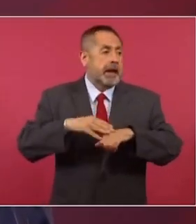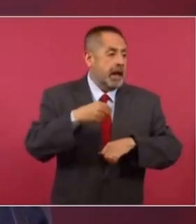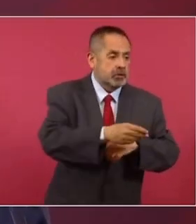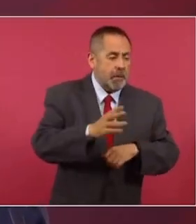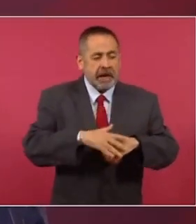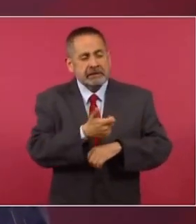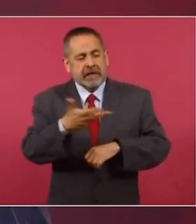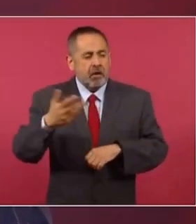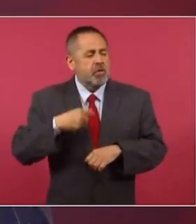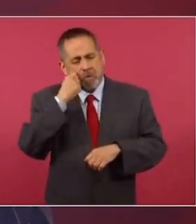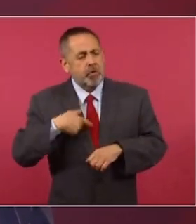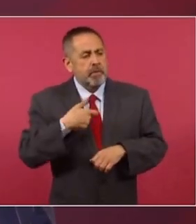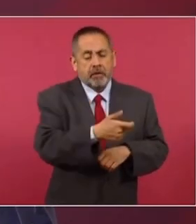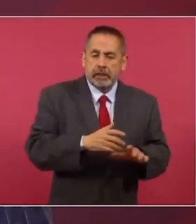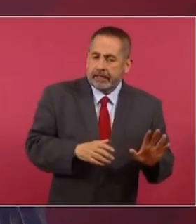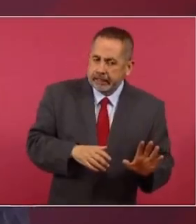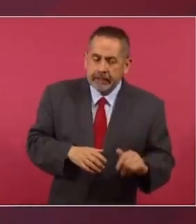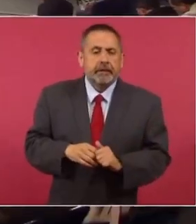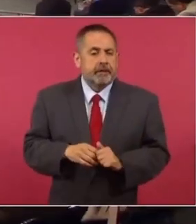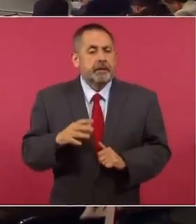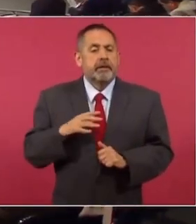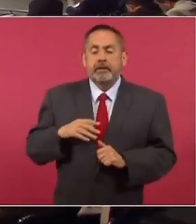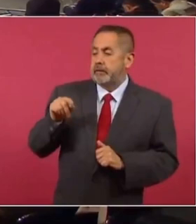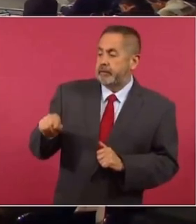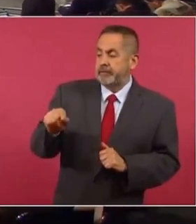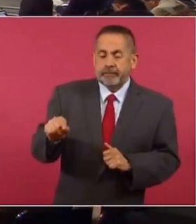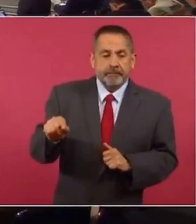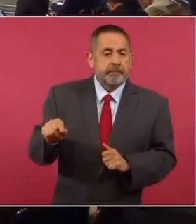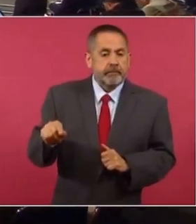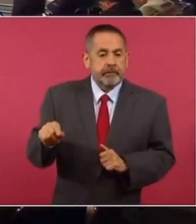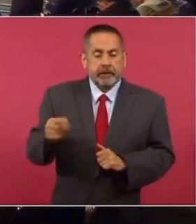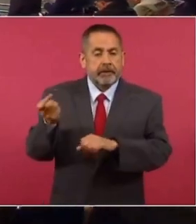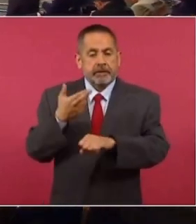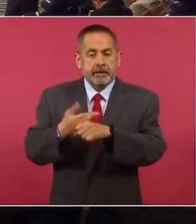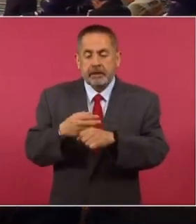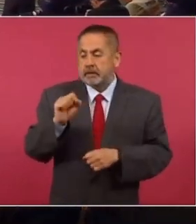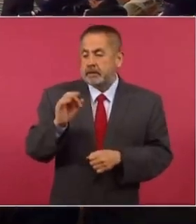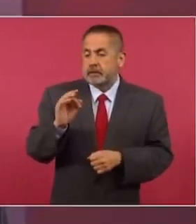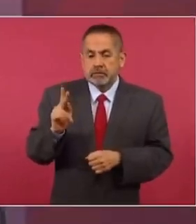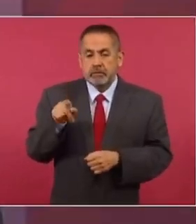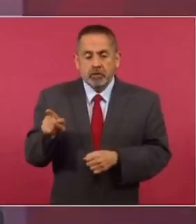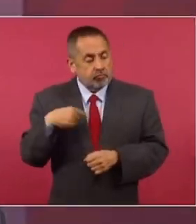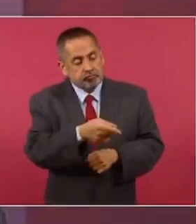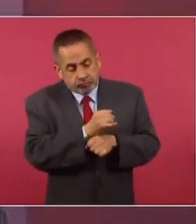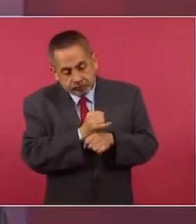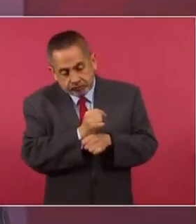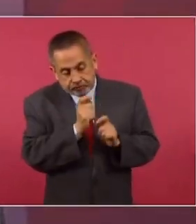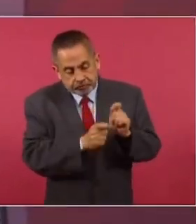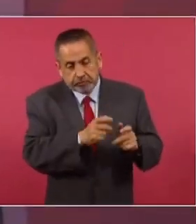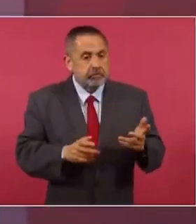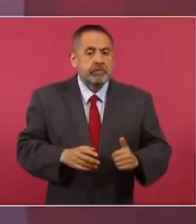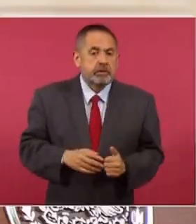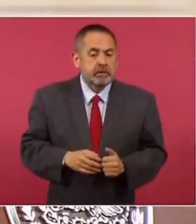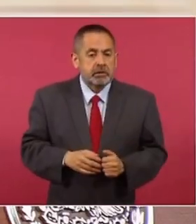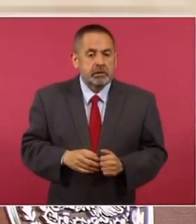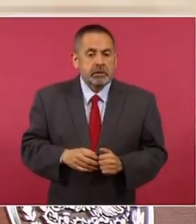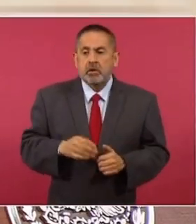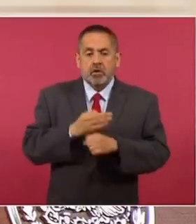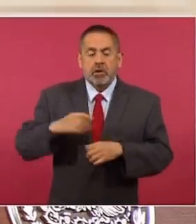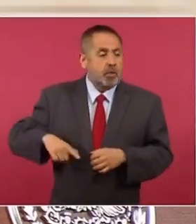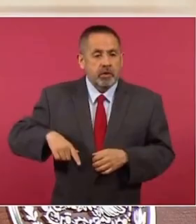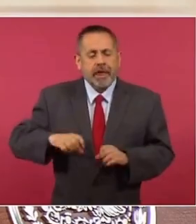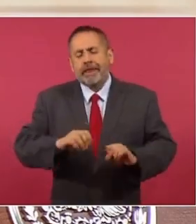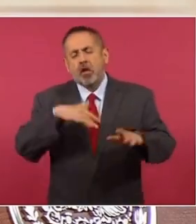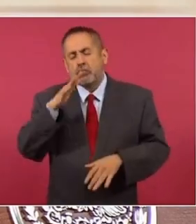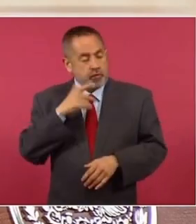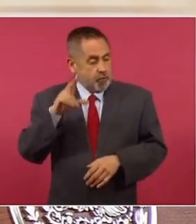sobreprecio, entonces existe la Secretaría de la Función Pública y se investiga. Y no se permite en este gobierno la